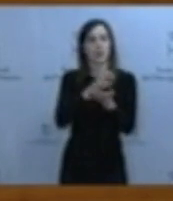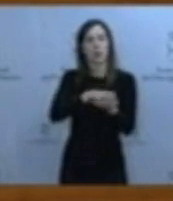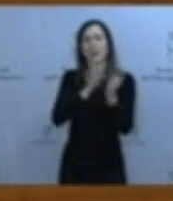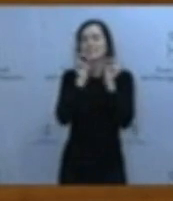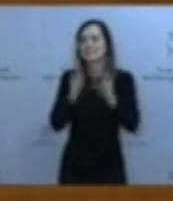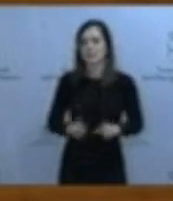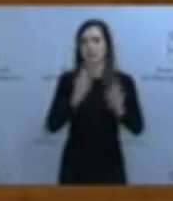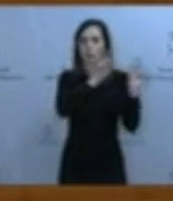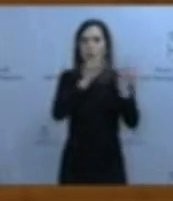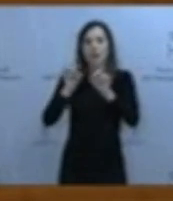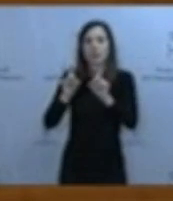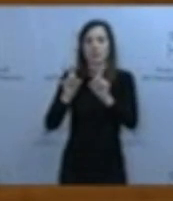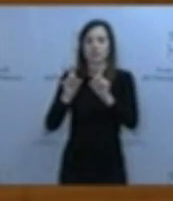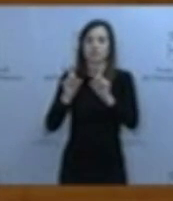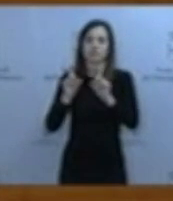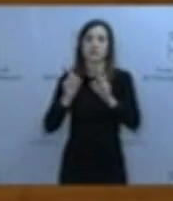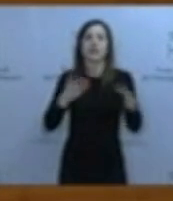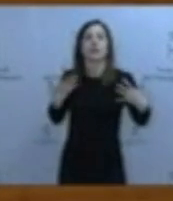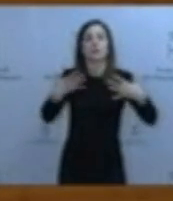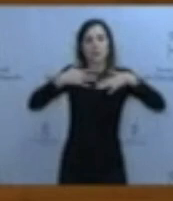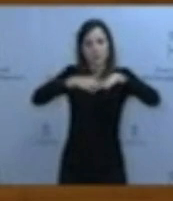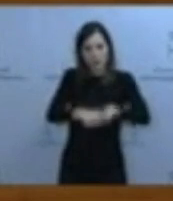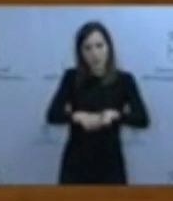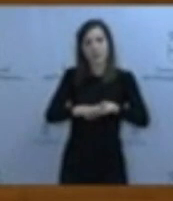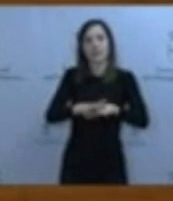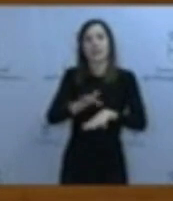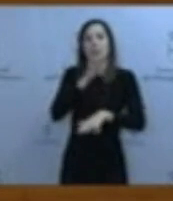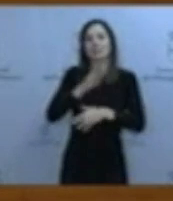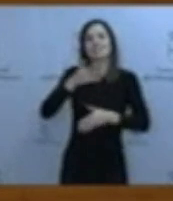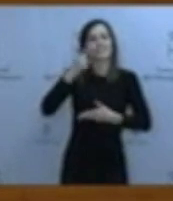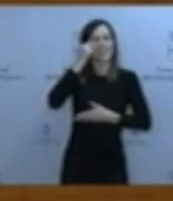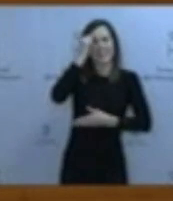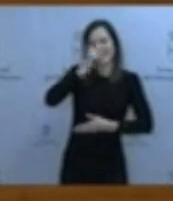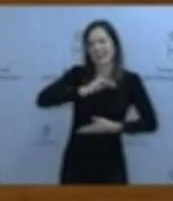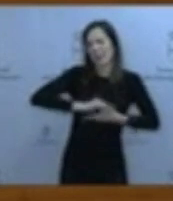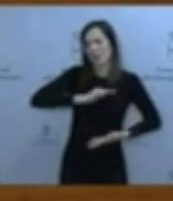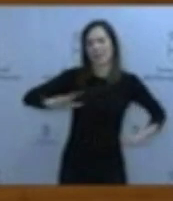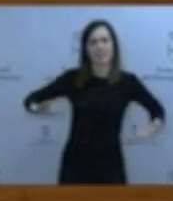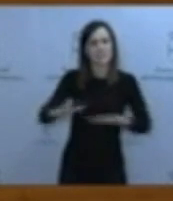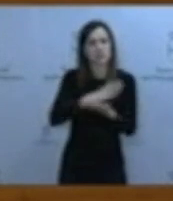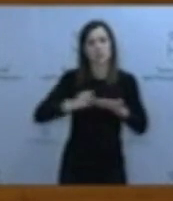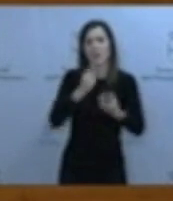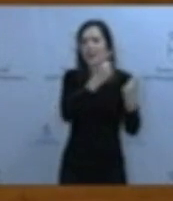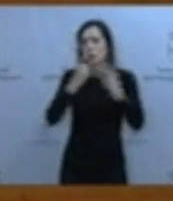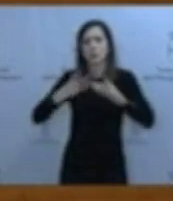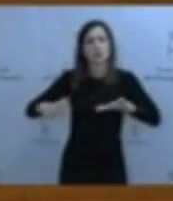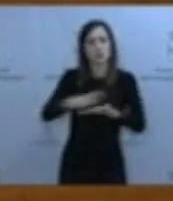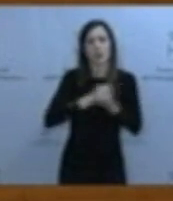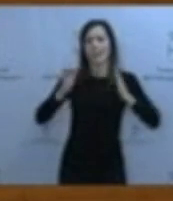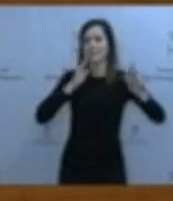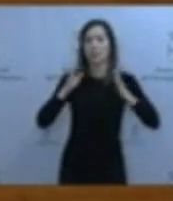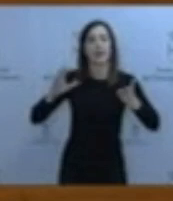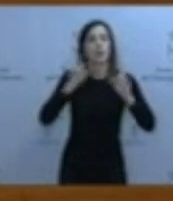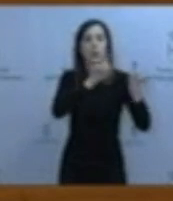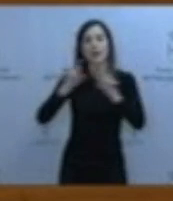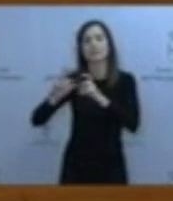una educación de carácter inclusivo que tenga en cuenta todas las capacidades de todos los alumnos en todas las etapas educativas y que tenga, por